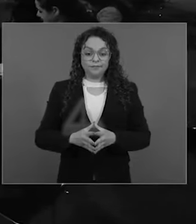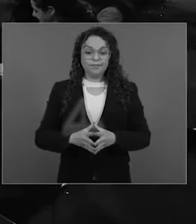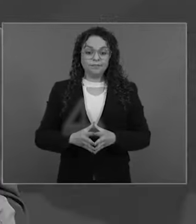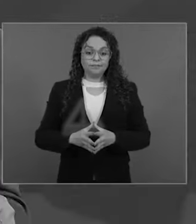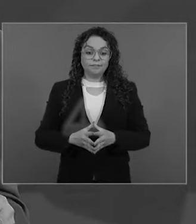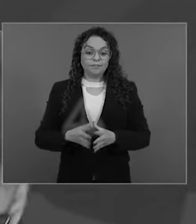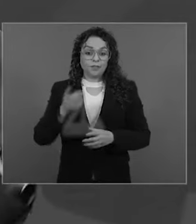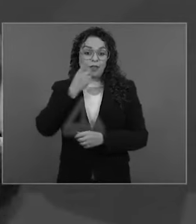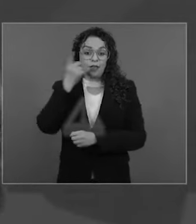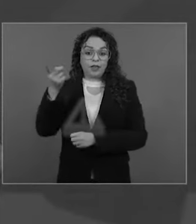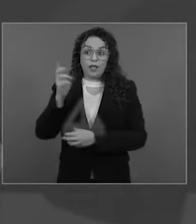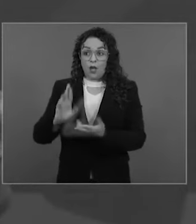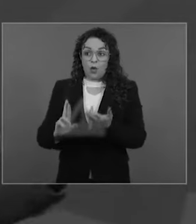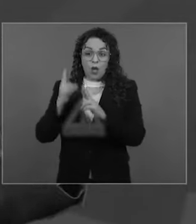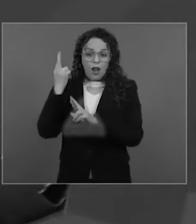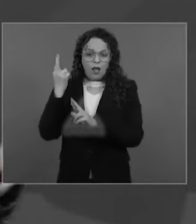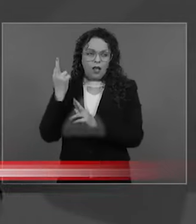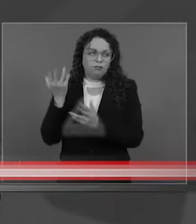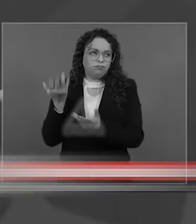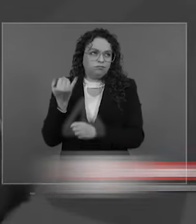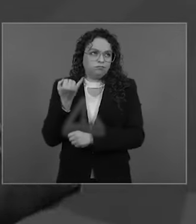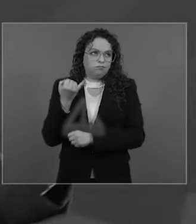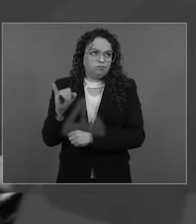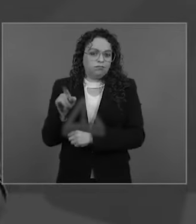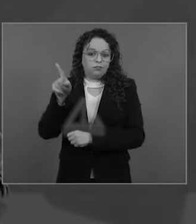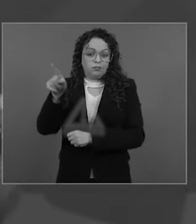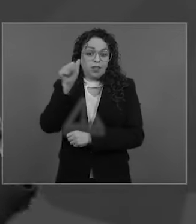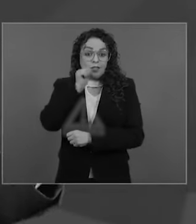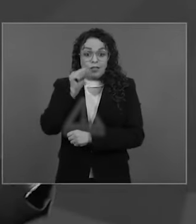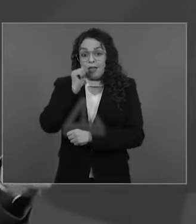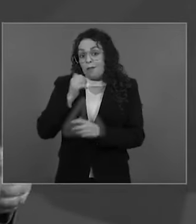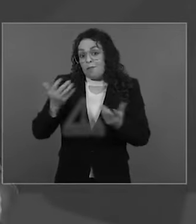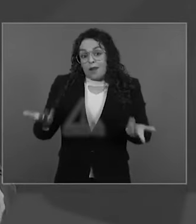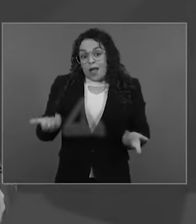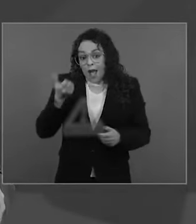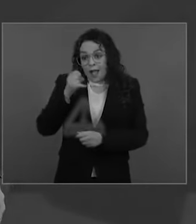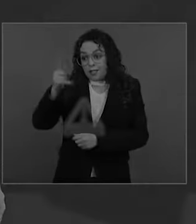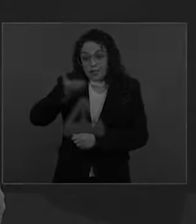hacer huelga de brazos caídos, pues si siempre están.